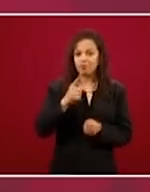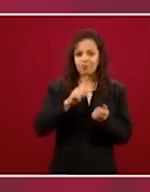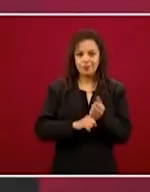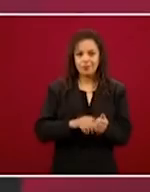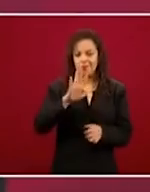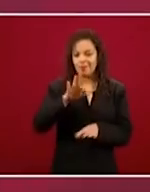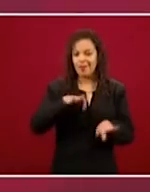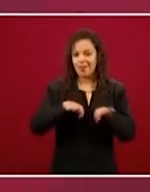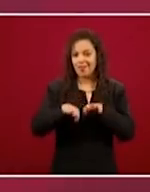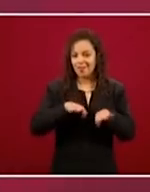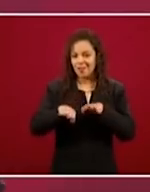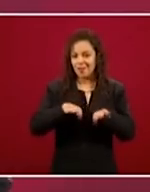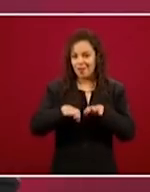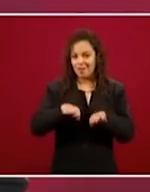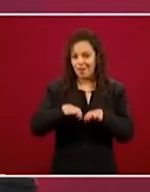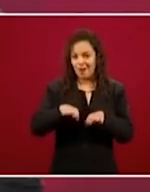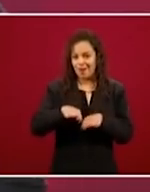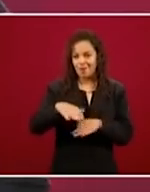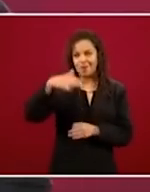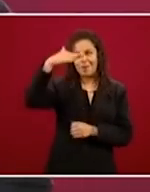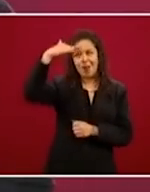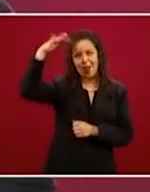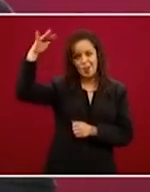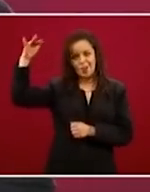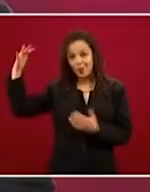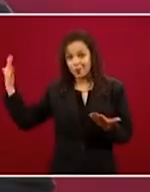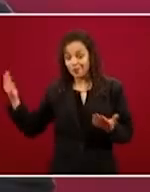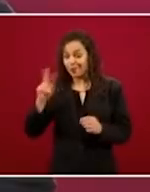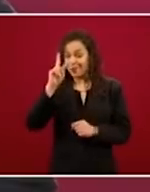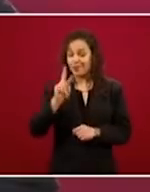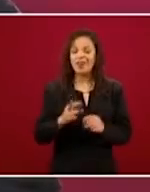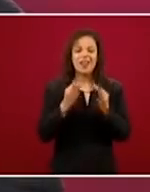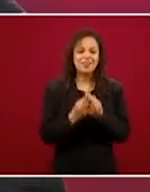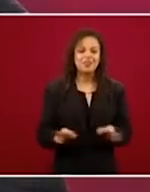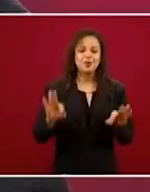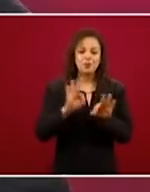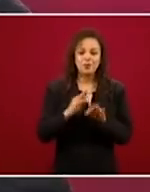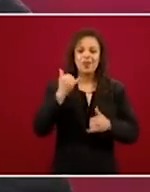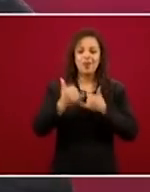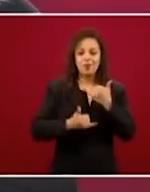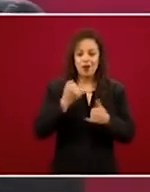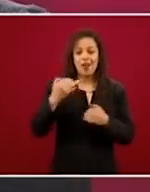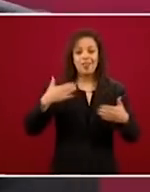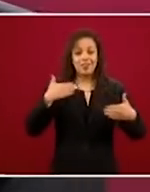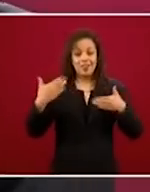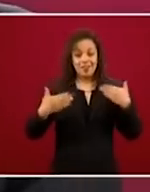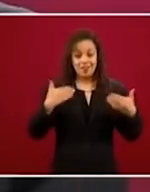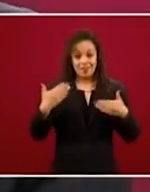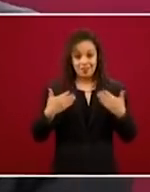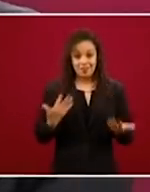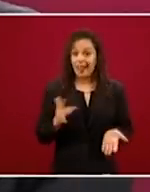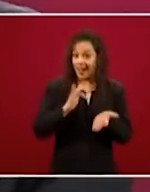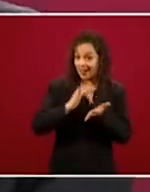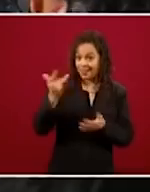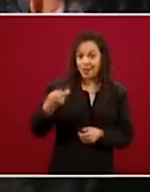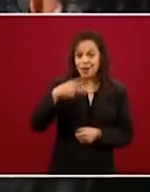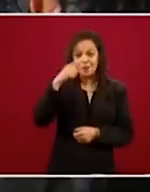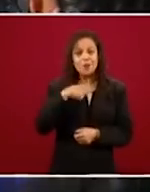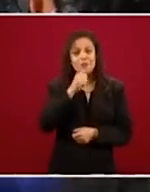adultos es importante jugar divertirse pero no he terminado todavía